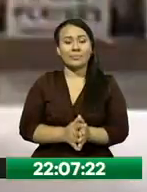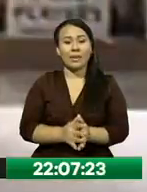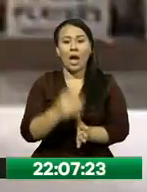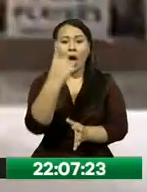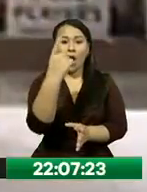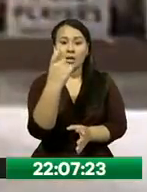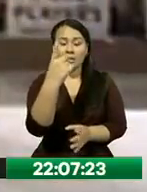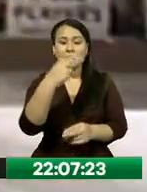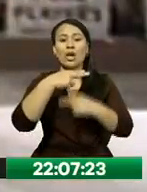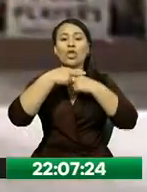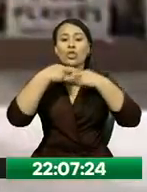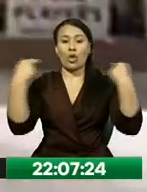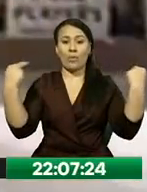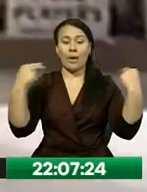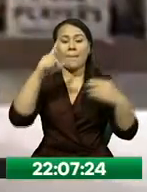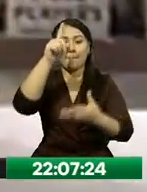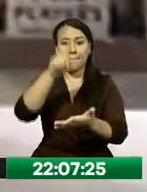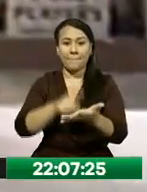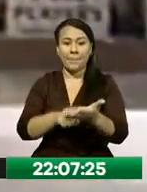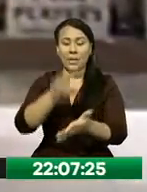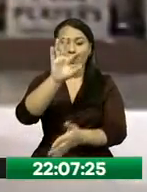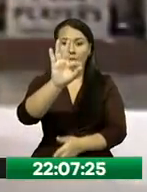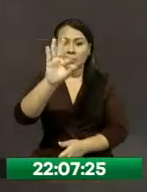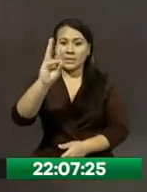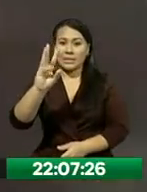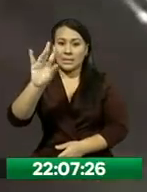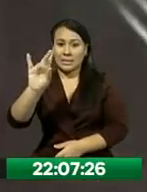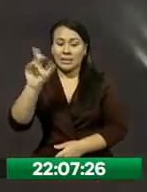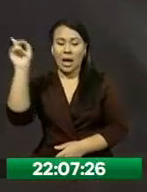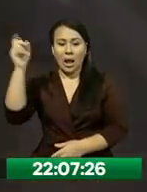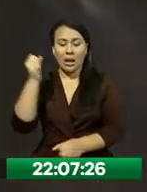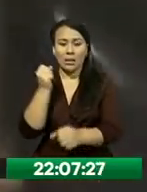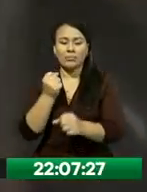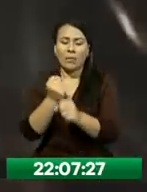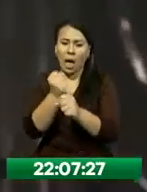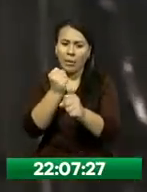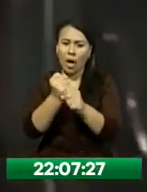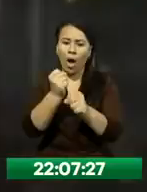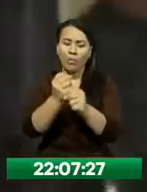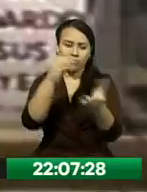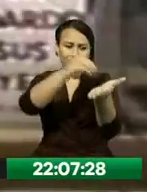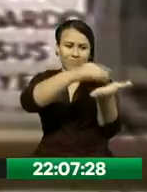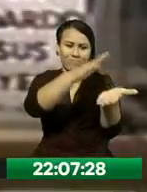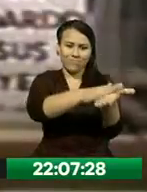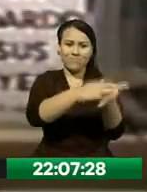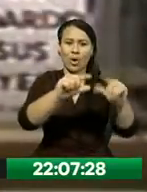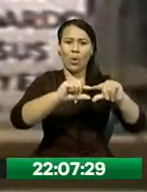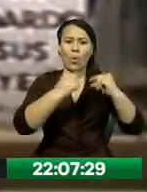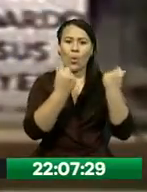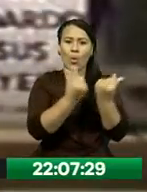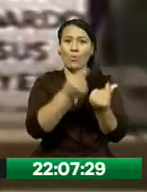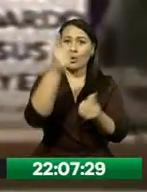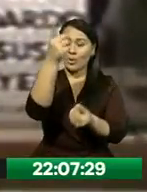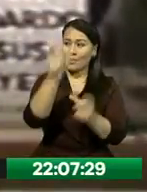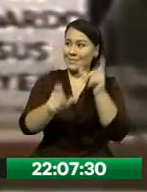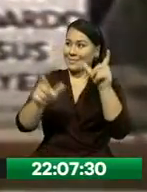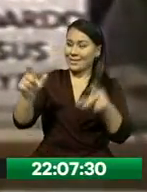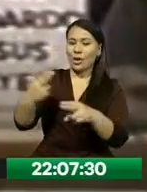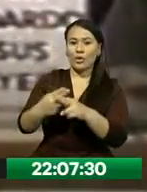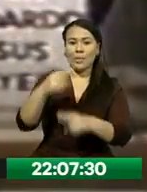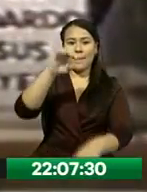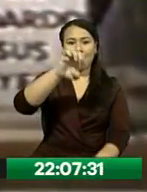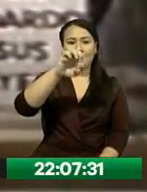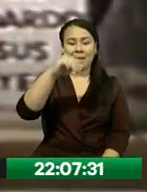de noviembre de 1967, el maestro Medardo decidió fundar la Orquesta del Pueblo Ecuatoriano Don Medardo y